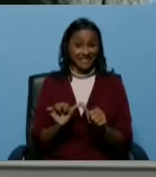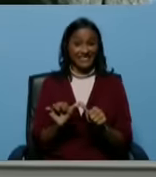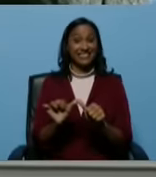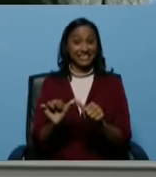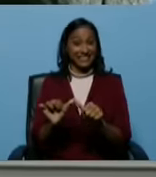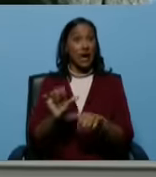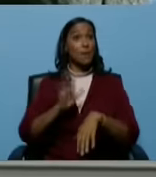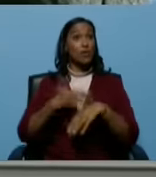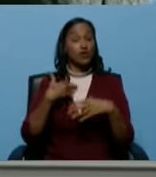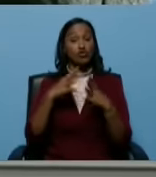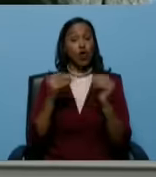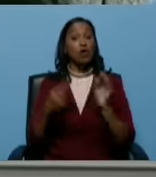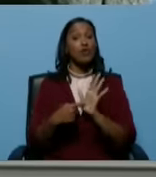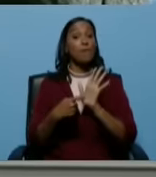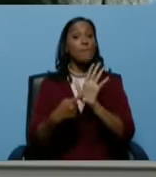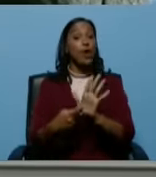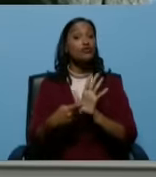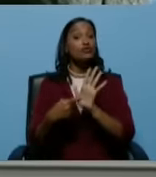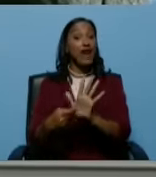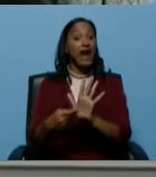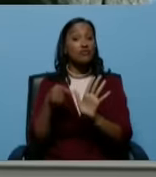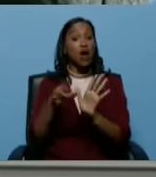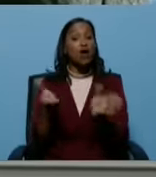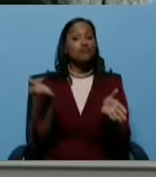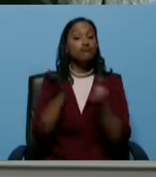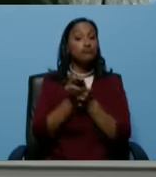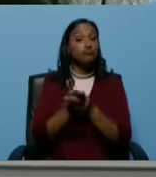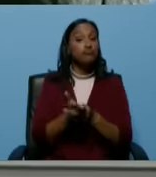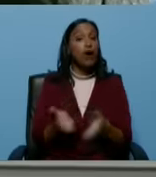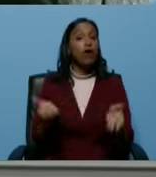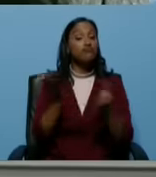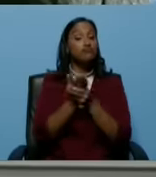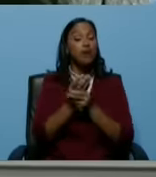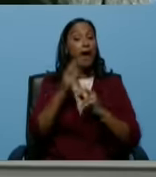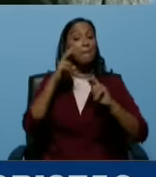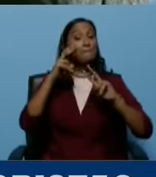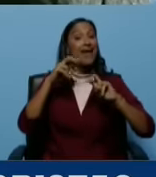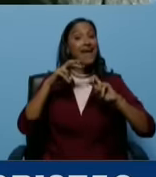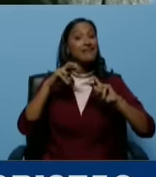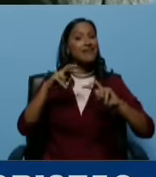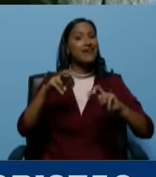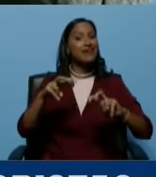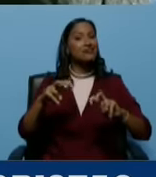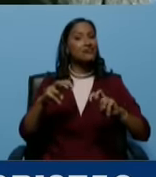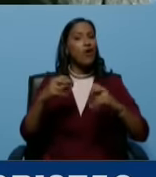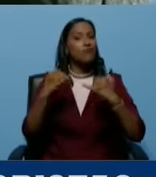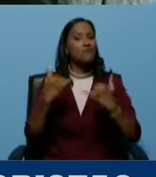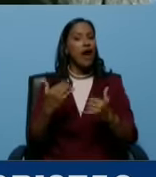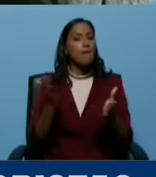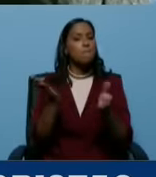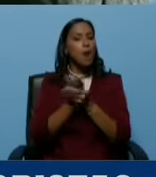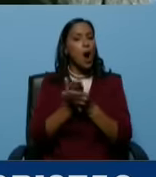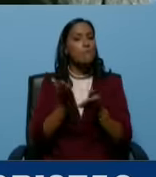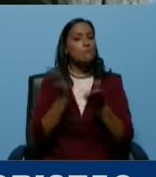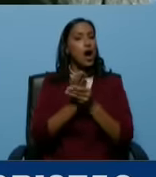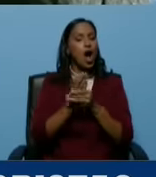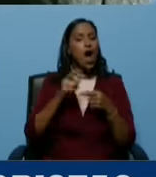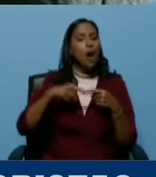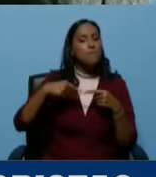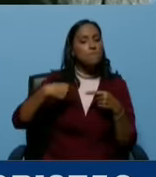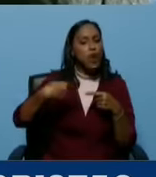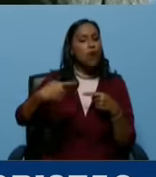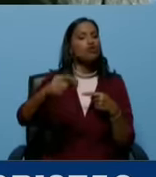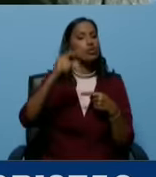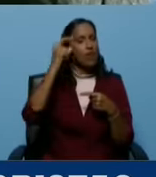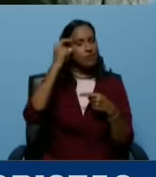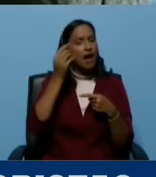esto que estoy mostrando forma parte de una investigación en curso que de seguro en los próximos días